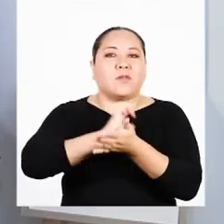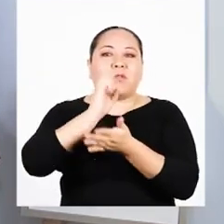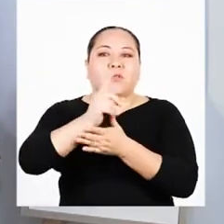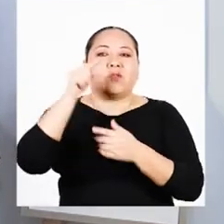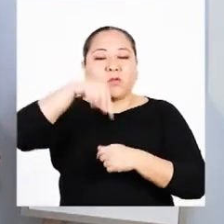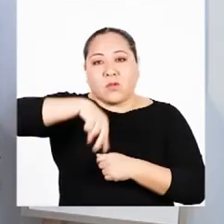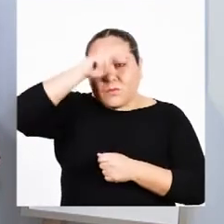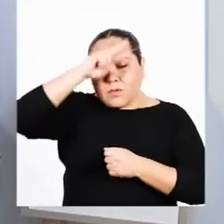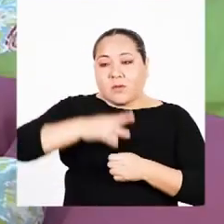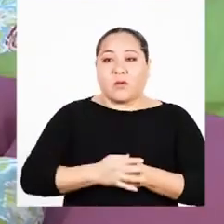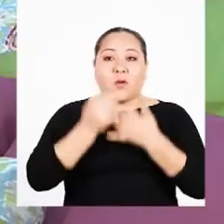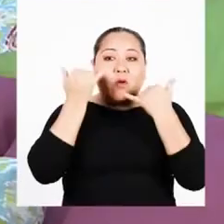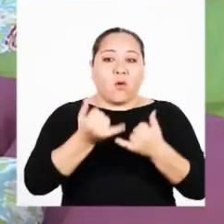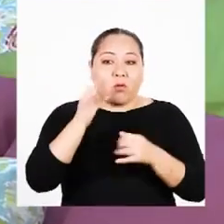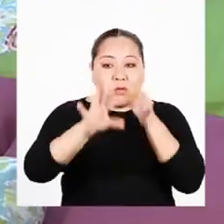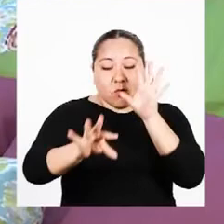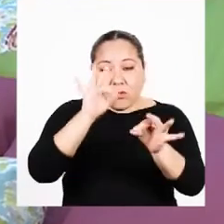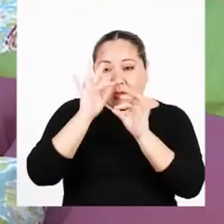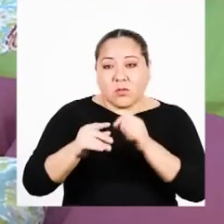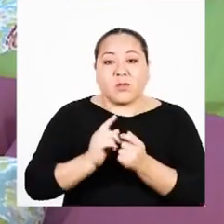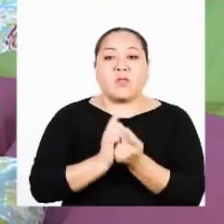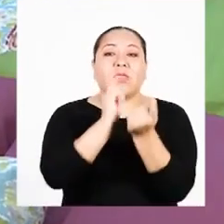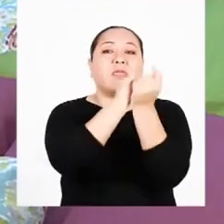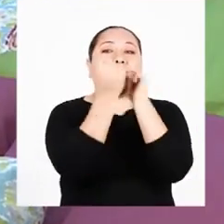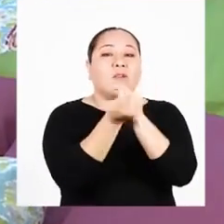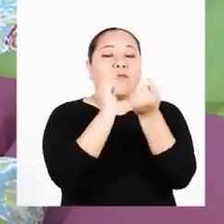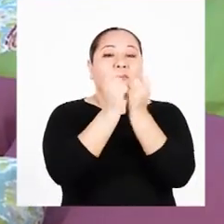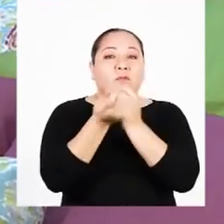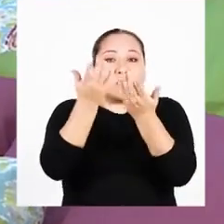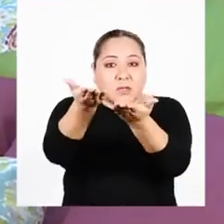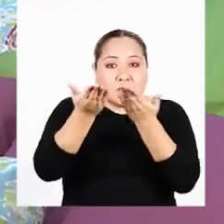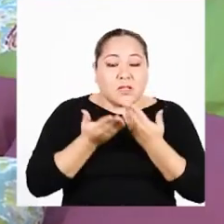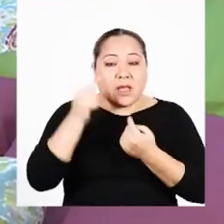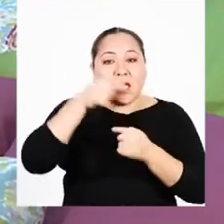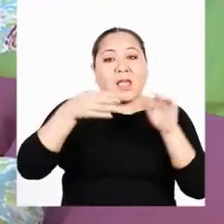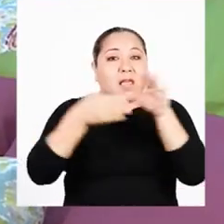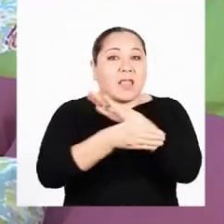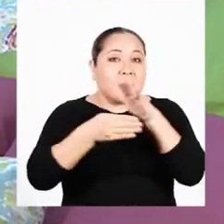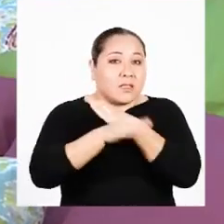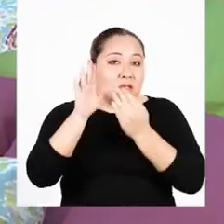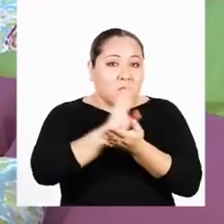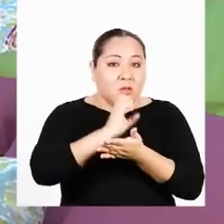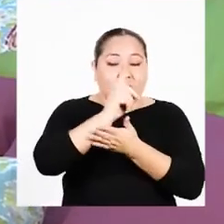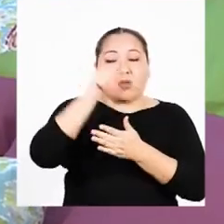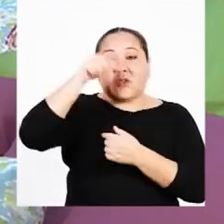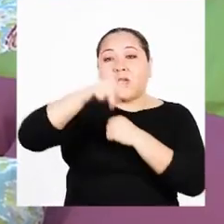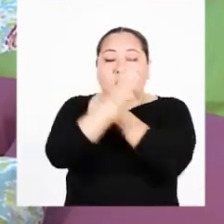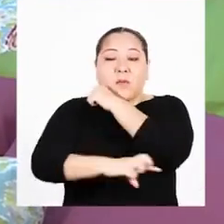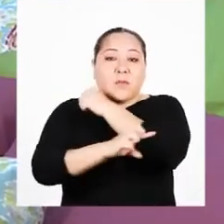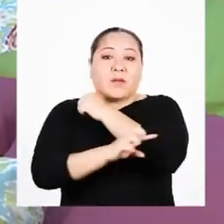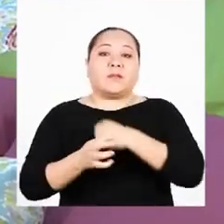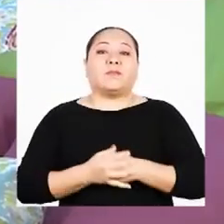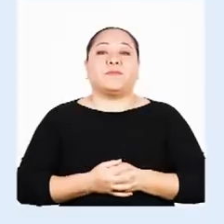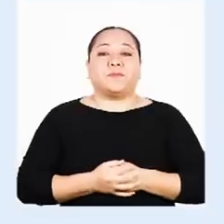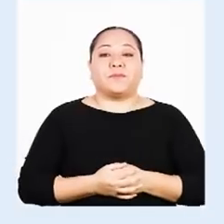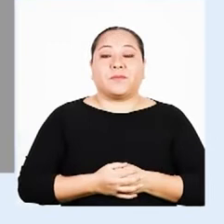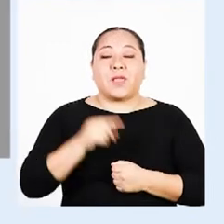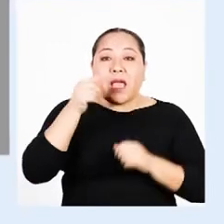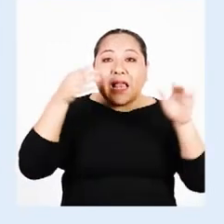la educación peruana. Hoy descubrimos las transformaciones que se han dado en el acceso a la educación en el